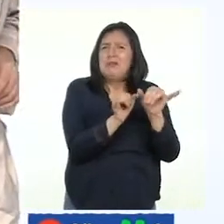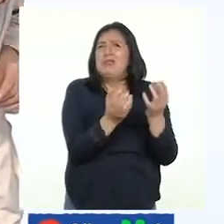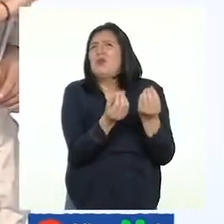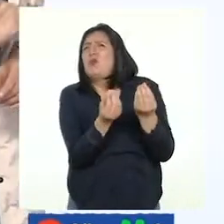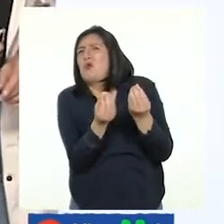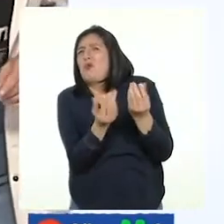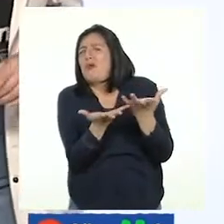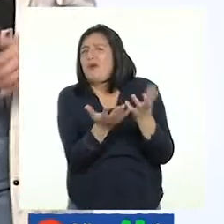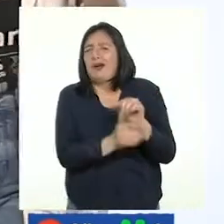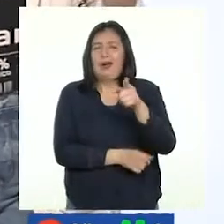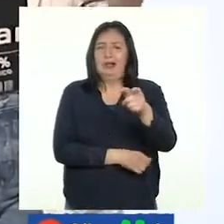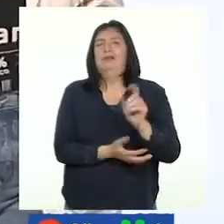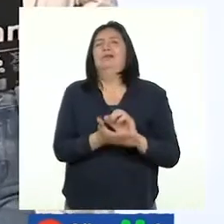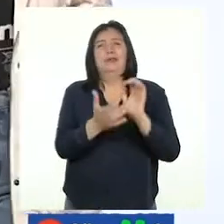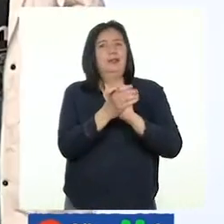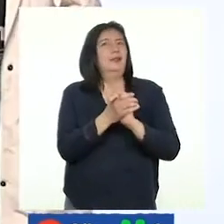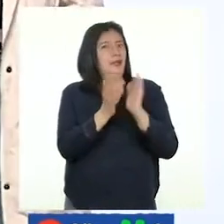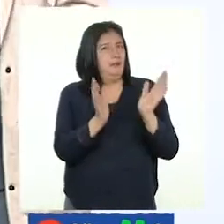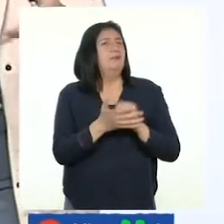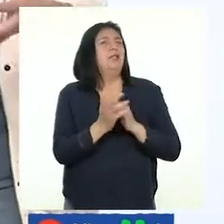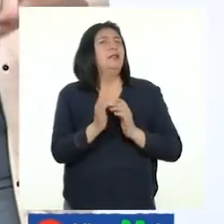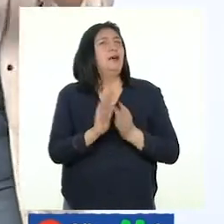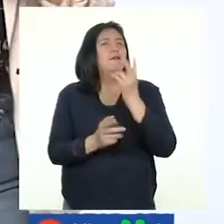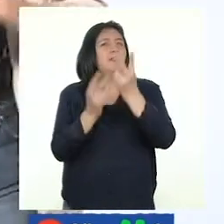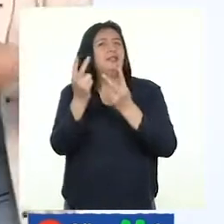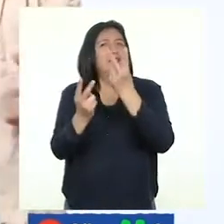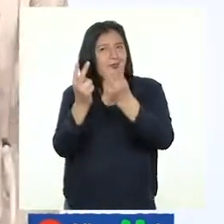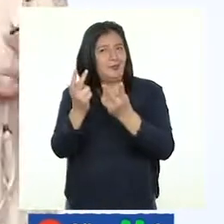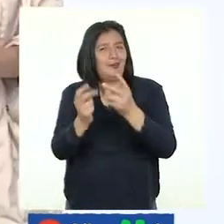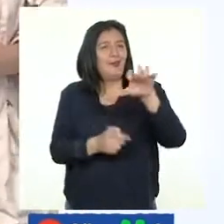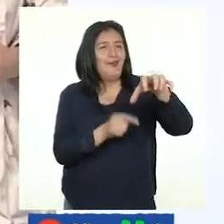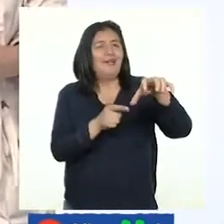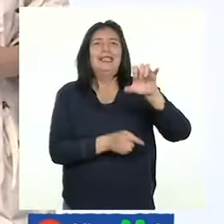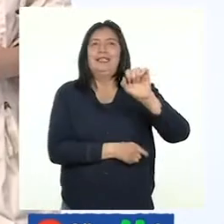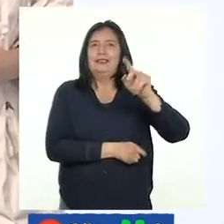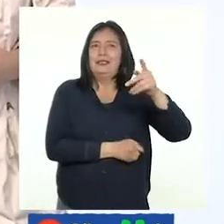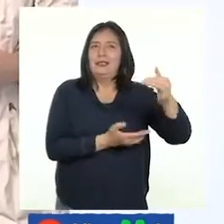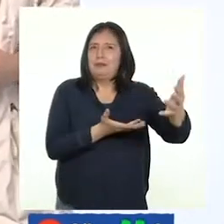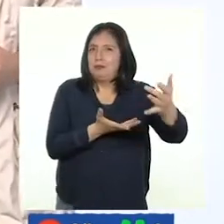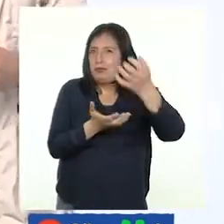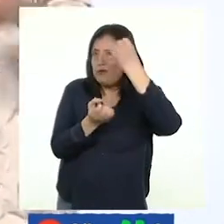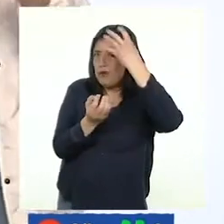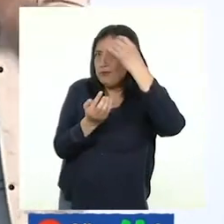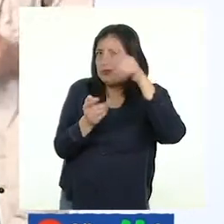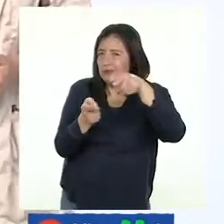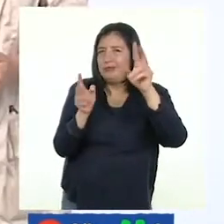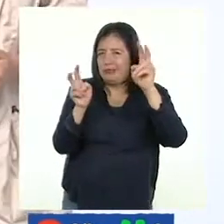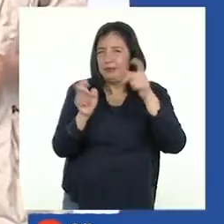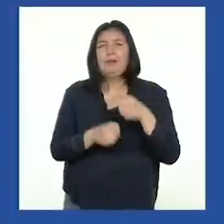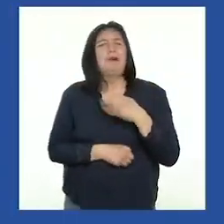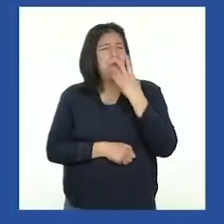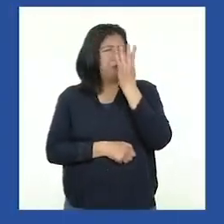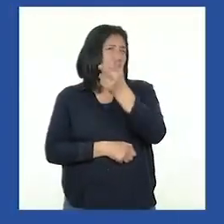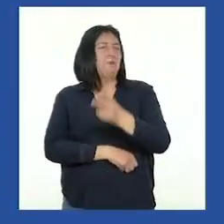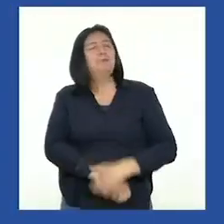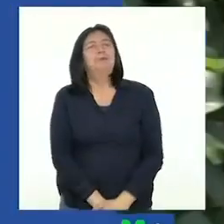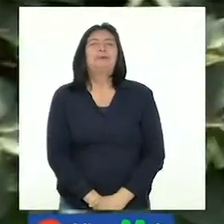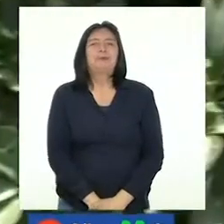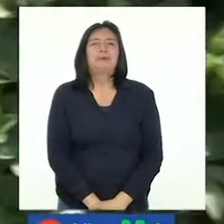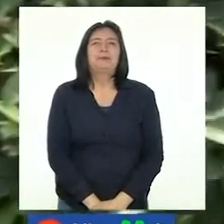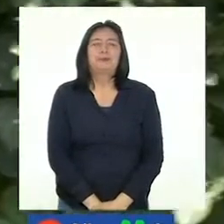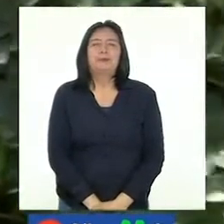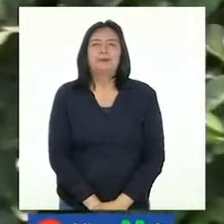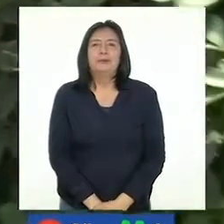Para contestarlas, una amiga visitó el Cenami y recolectó mucha información sobre el tema. Vamos a verla.